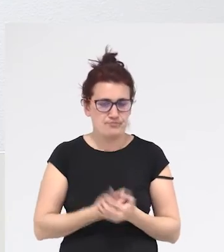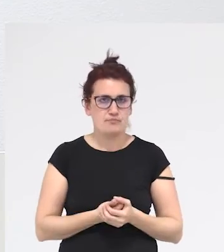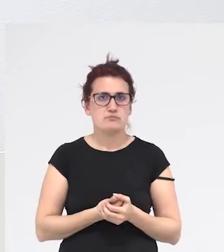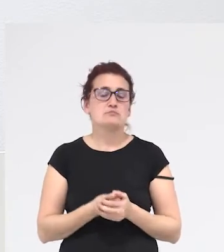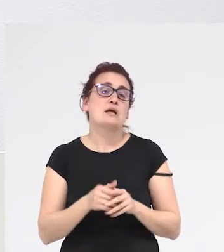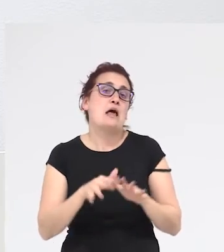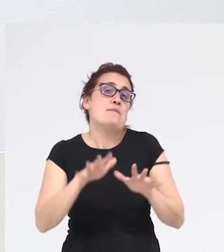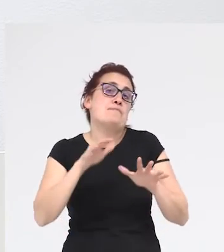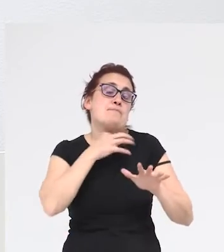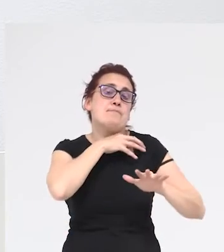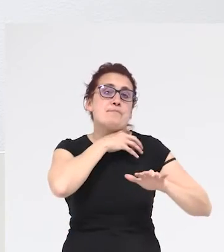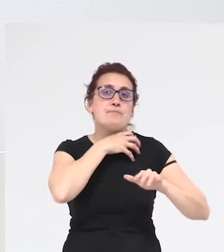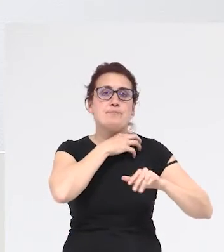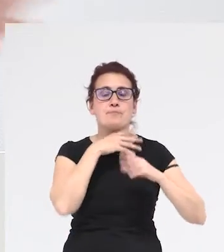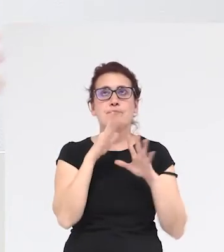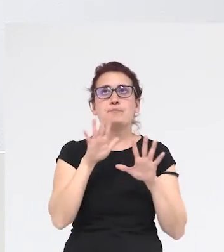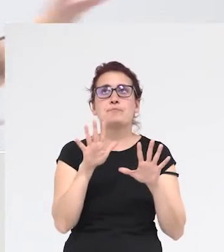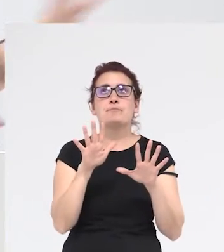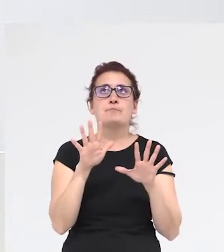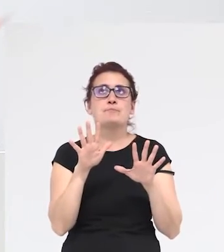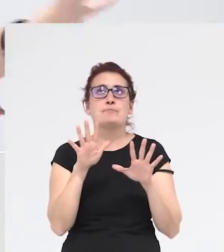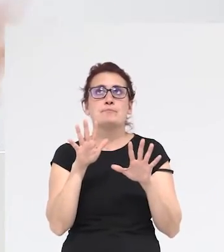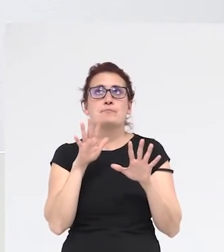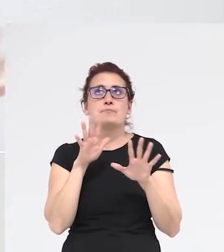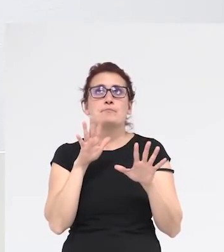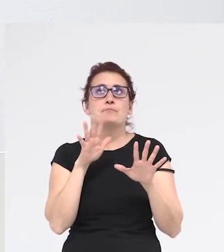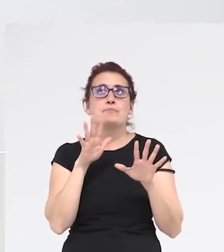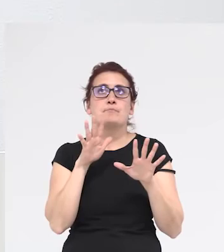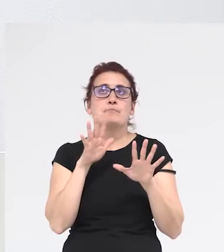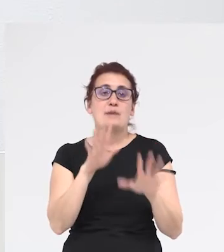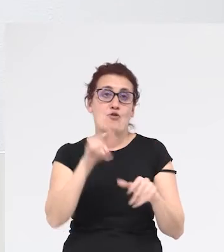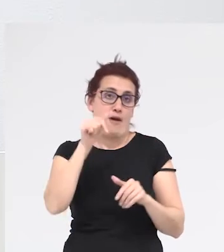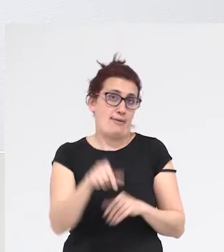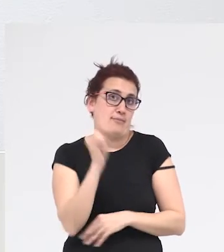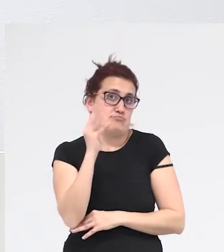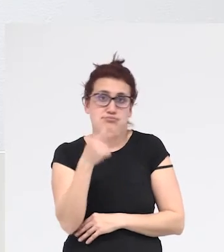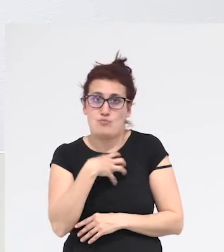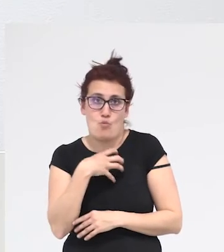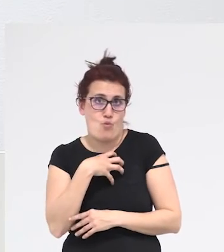pero como no lo puedo hacer en una compu,